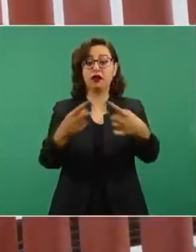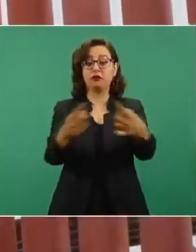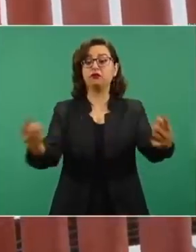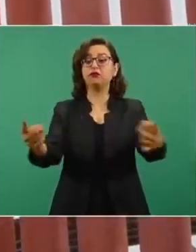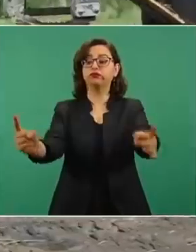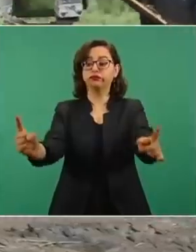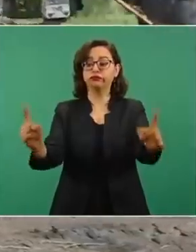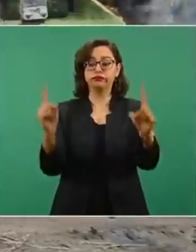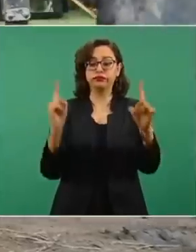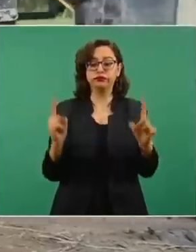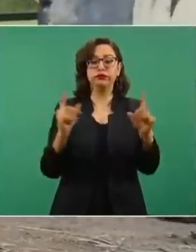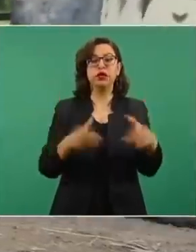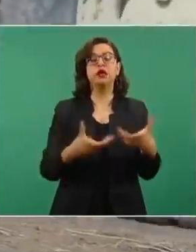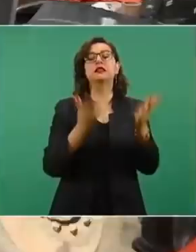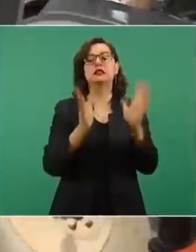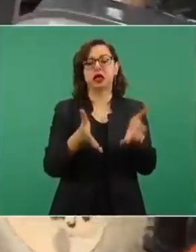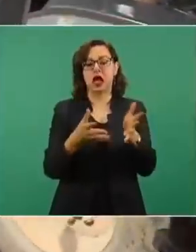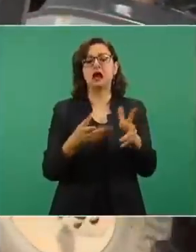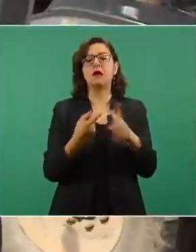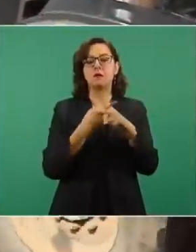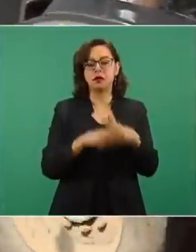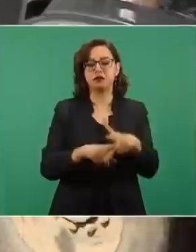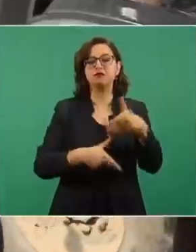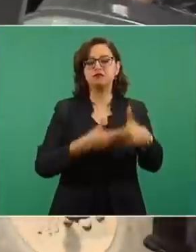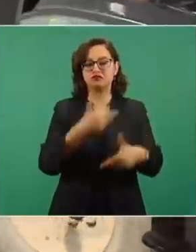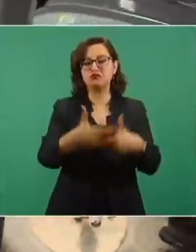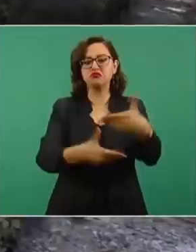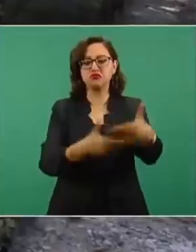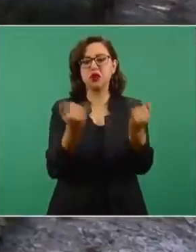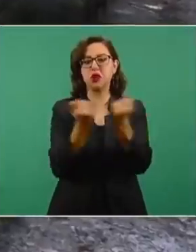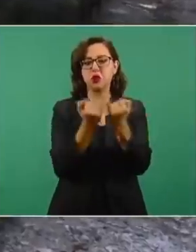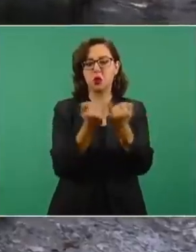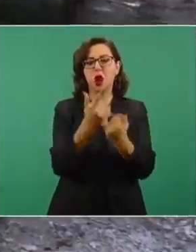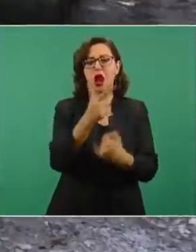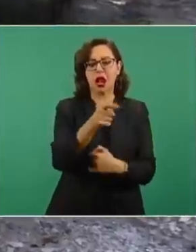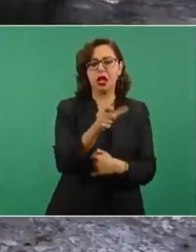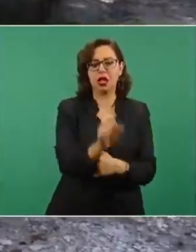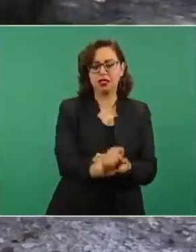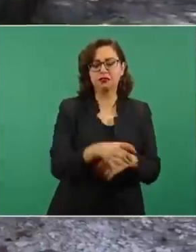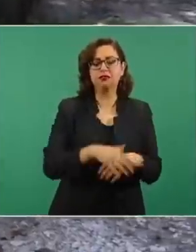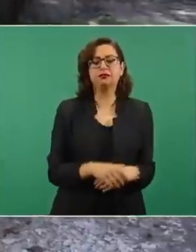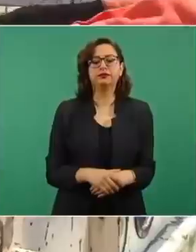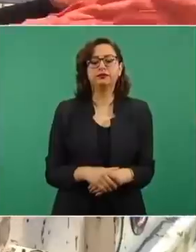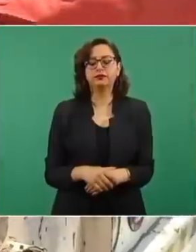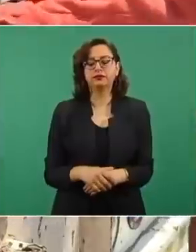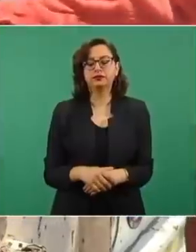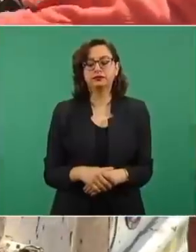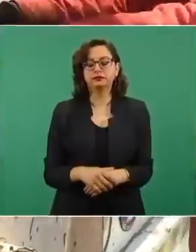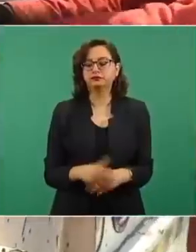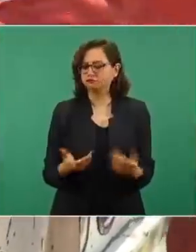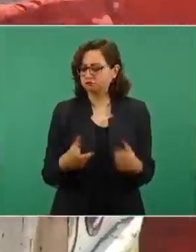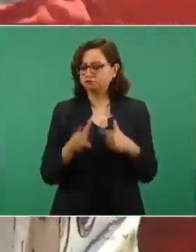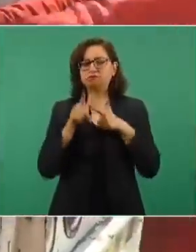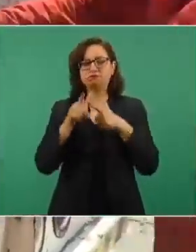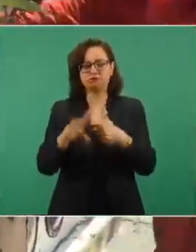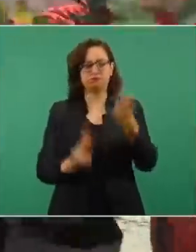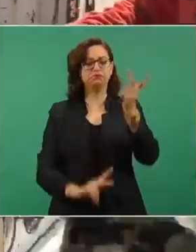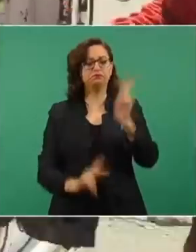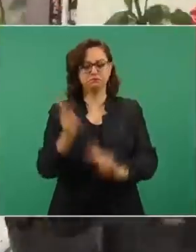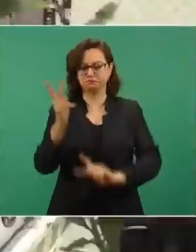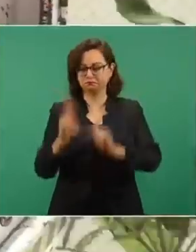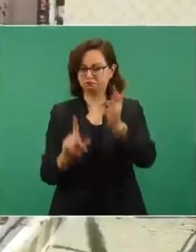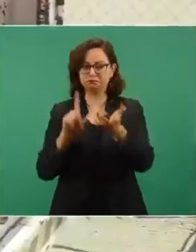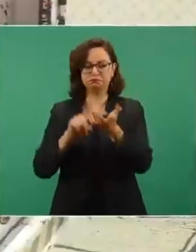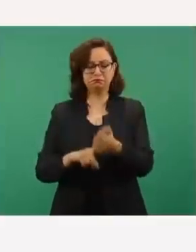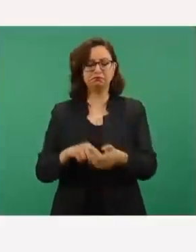de la refinería y en la preparación de terracerías en el área de gasoducto. En materia de sustentabilidad, continúa el cultivo de plantas de ornato en el